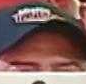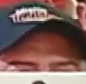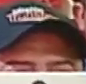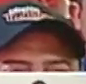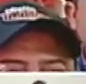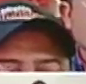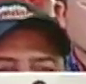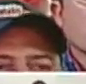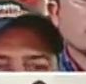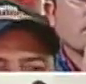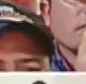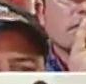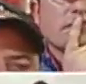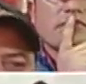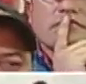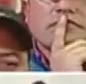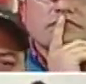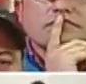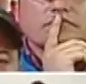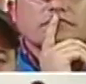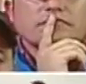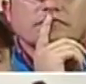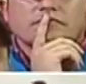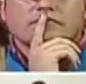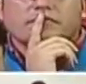ministro Hipólito, compañero,